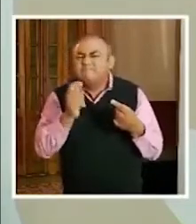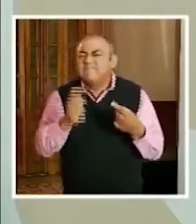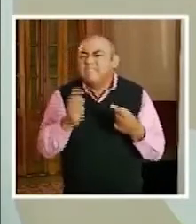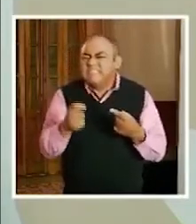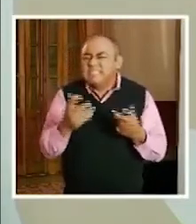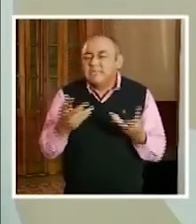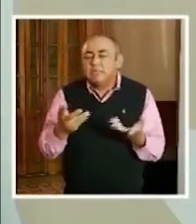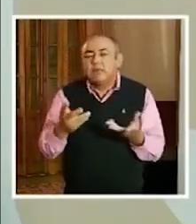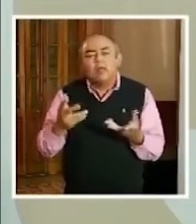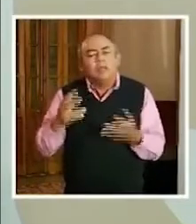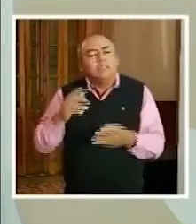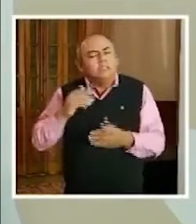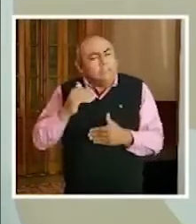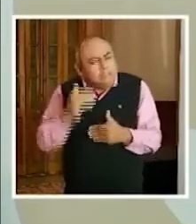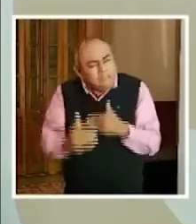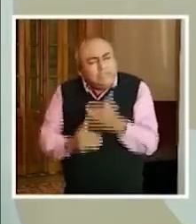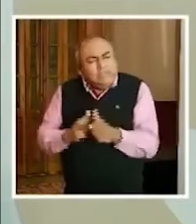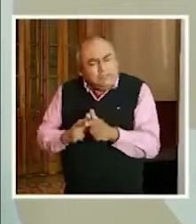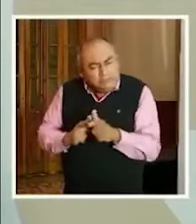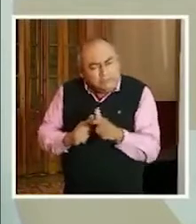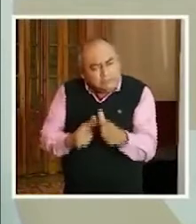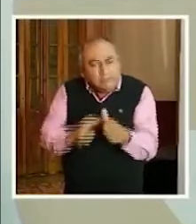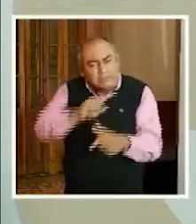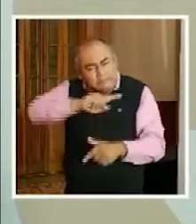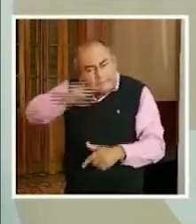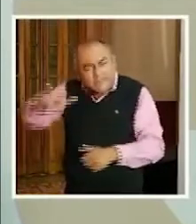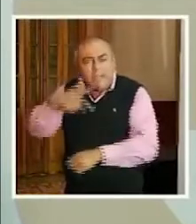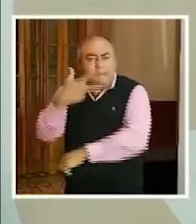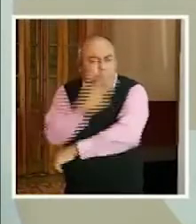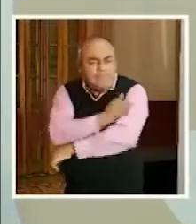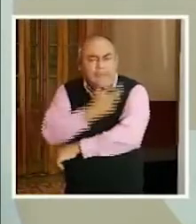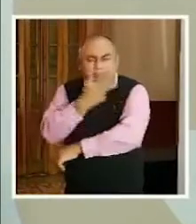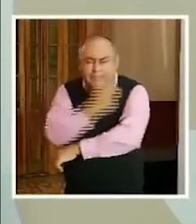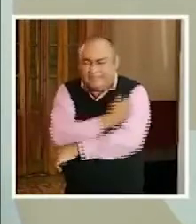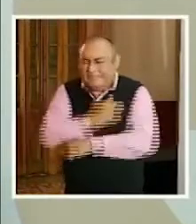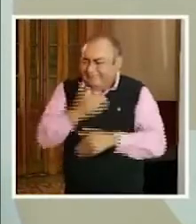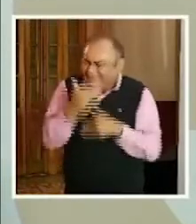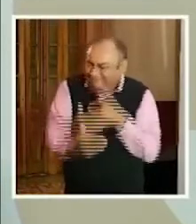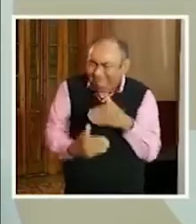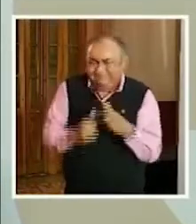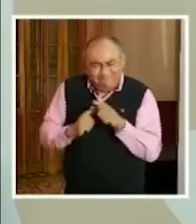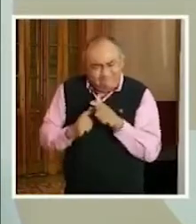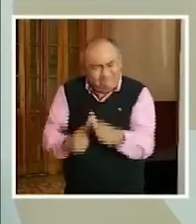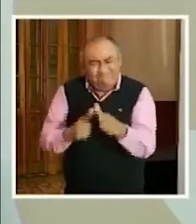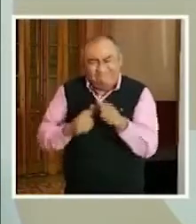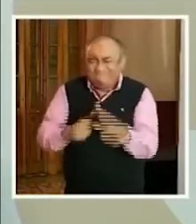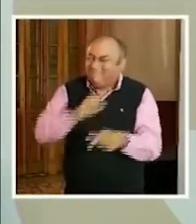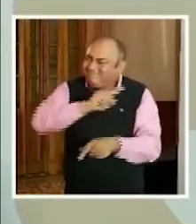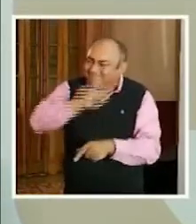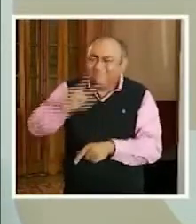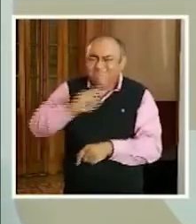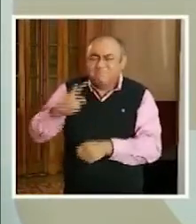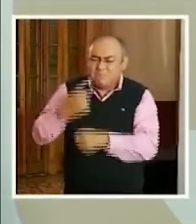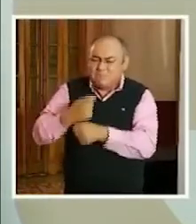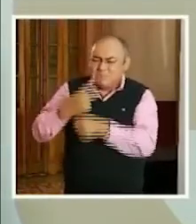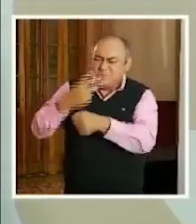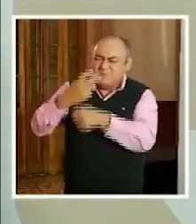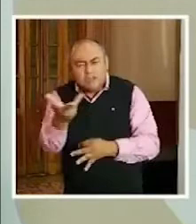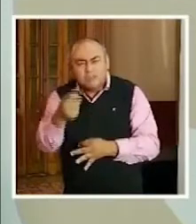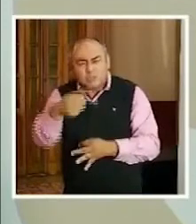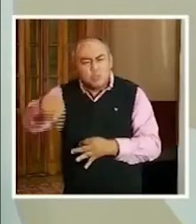iglesias, centros de culto, central de autobuses y el aeropuerto. La medida ahora es opcional tanto en interiores como en exteriores.